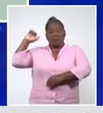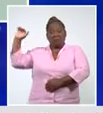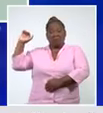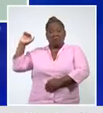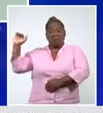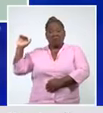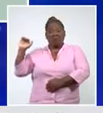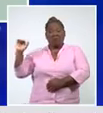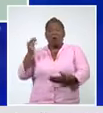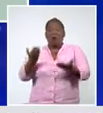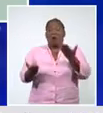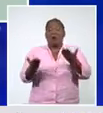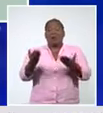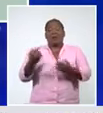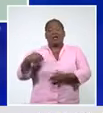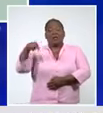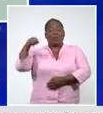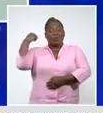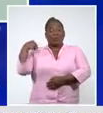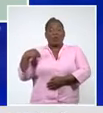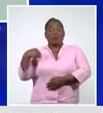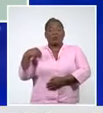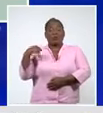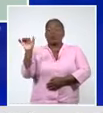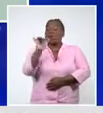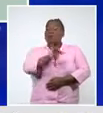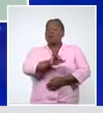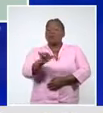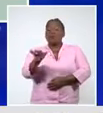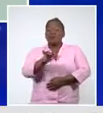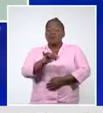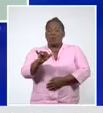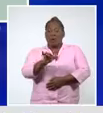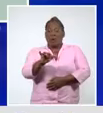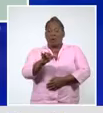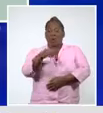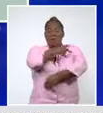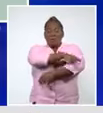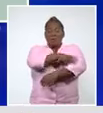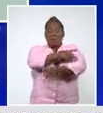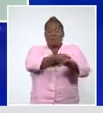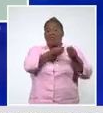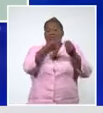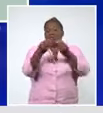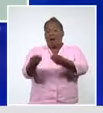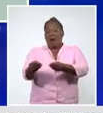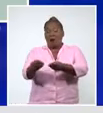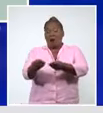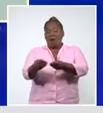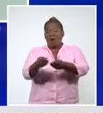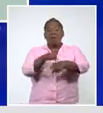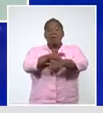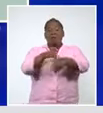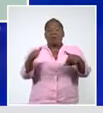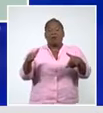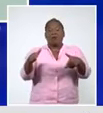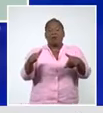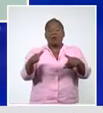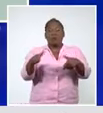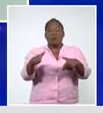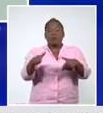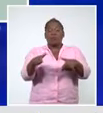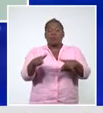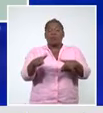ayer, igual que con respecto a los que aportan el mayor número de fallecidos en todo el mundo,